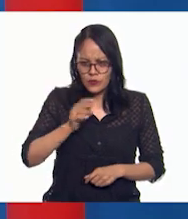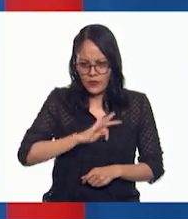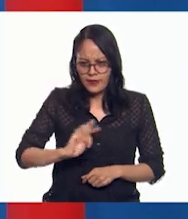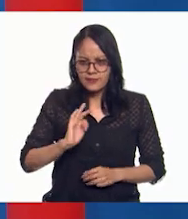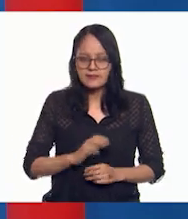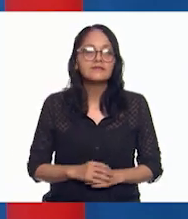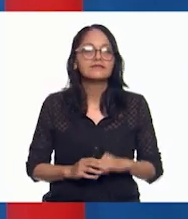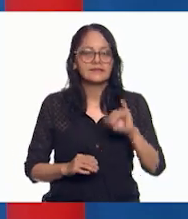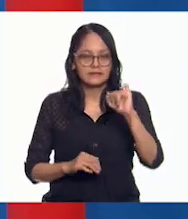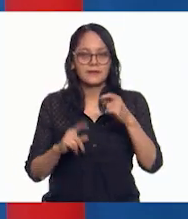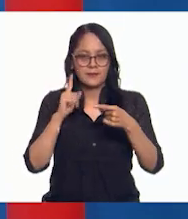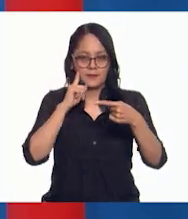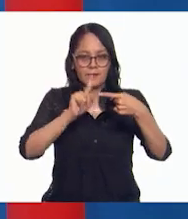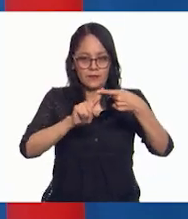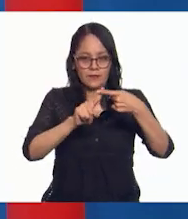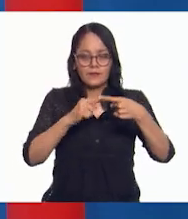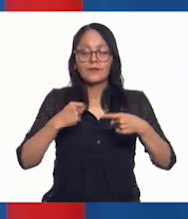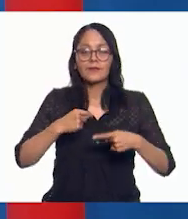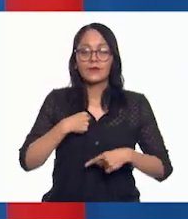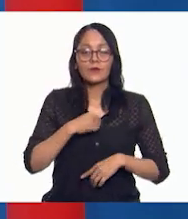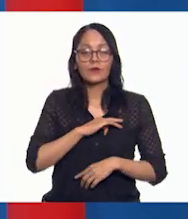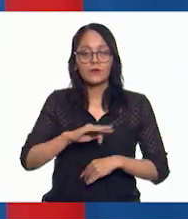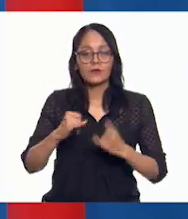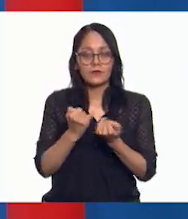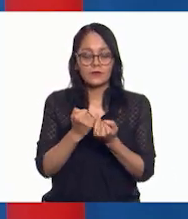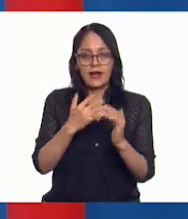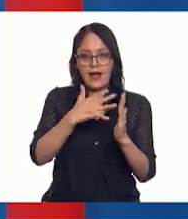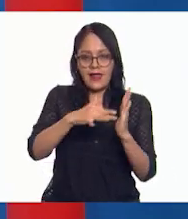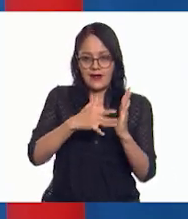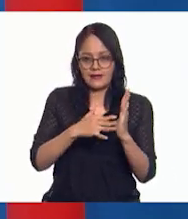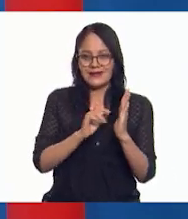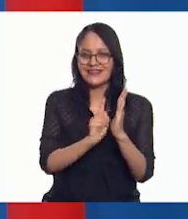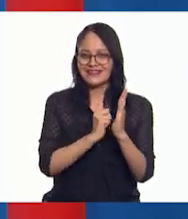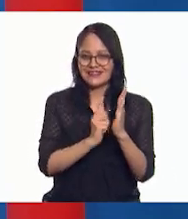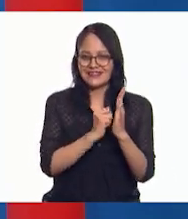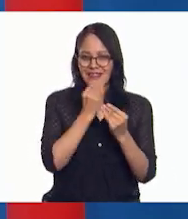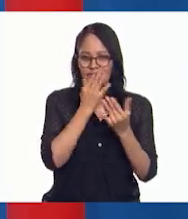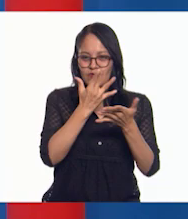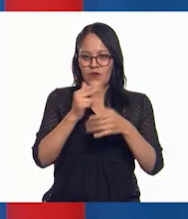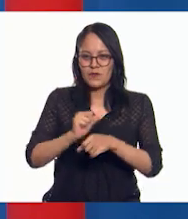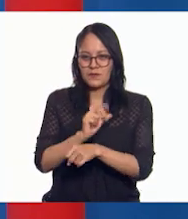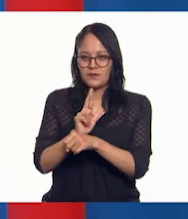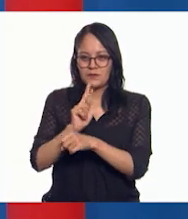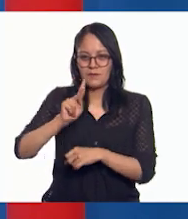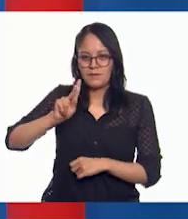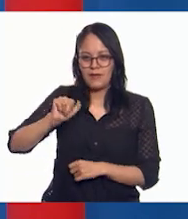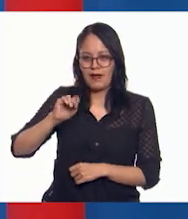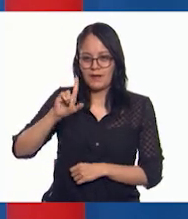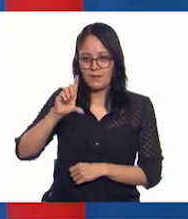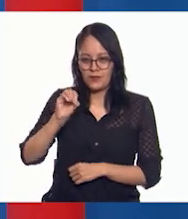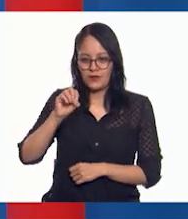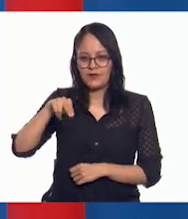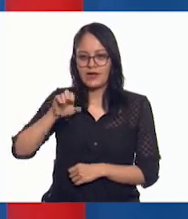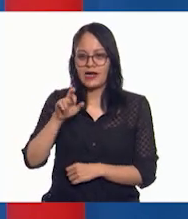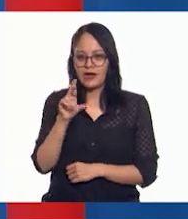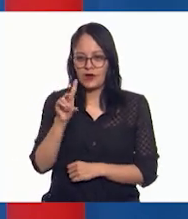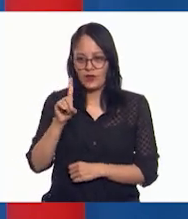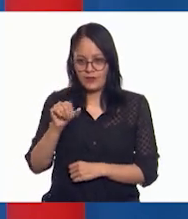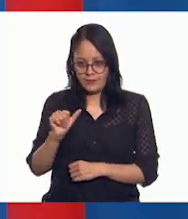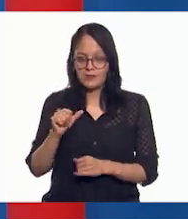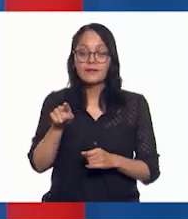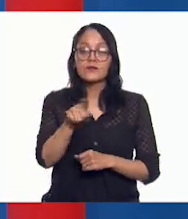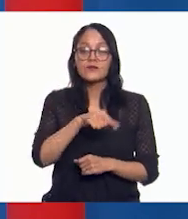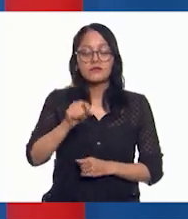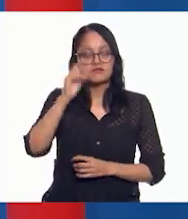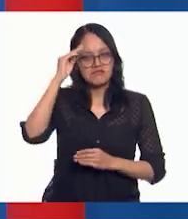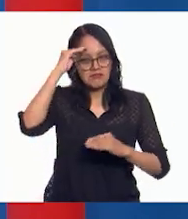bien. Primero leímos y analizamos brevemente Oda al Diccionario de don Pablo Neruda, gracias a lo cual continuamos reflexionando sobre